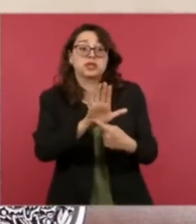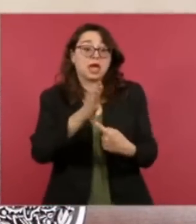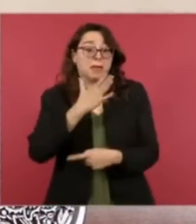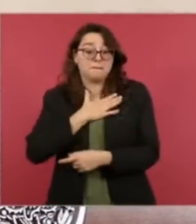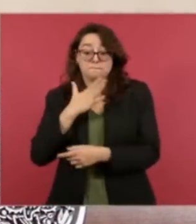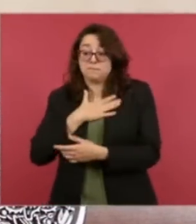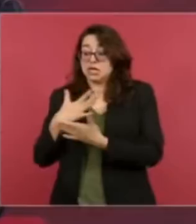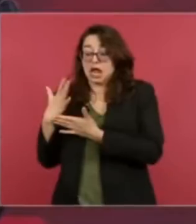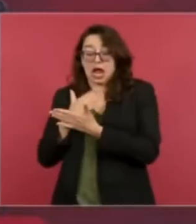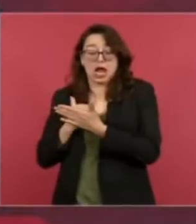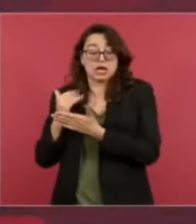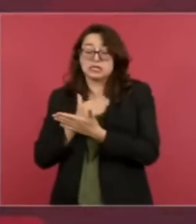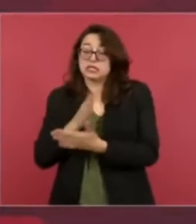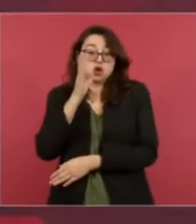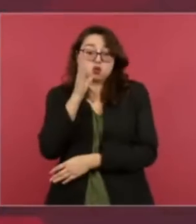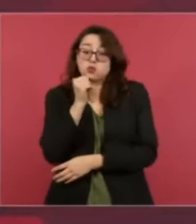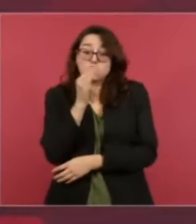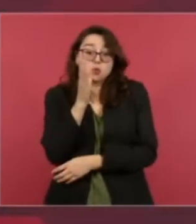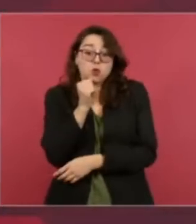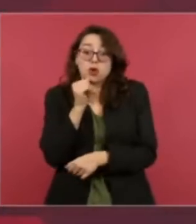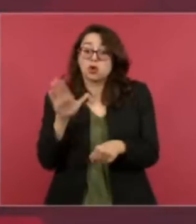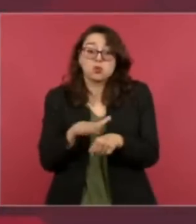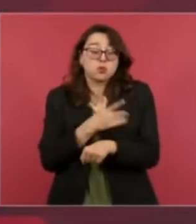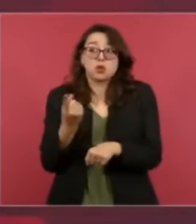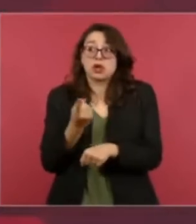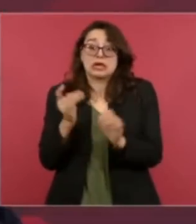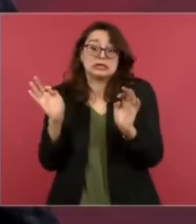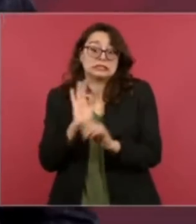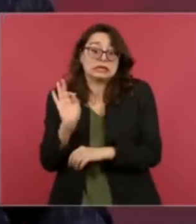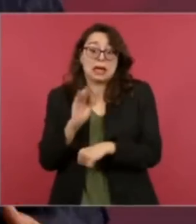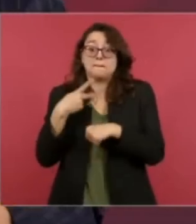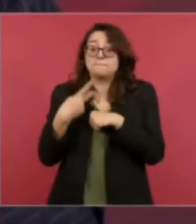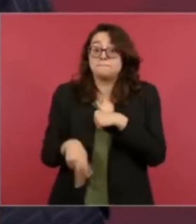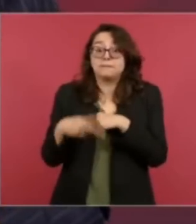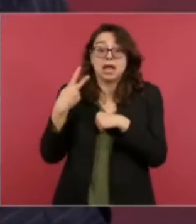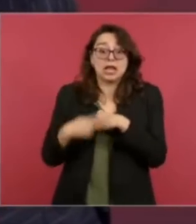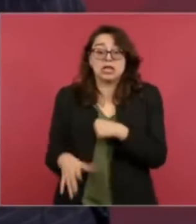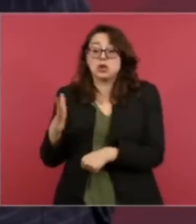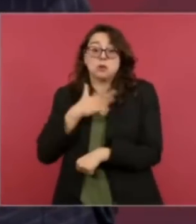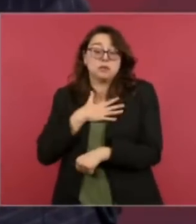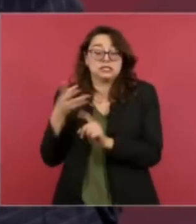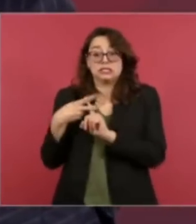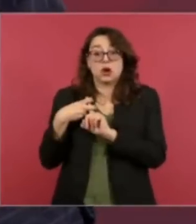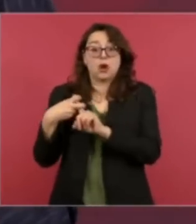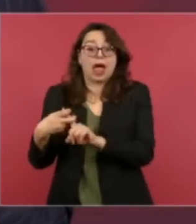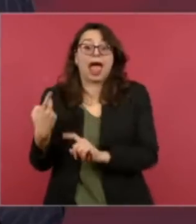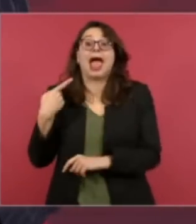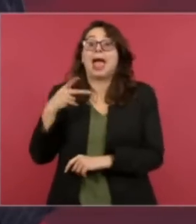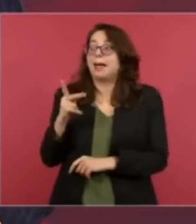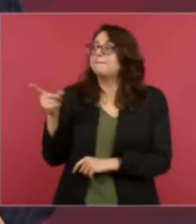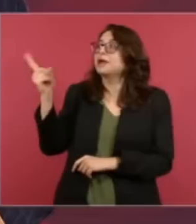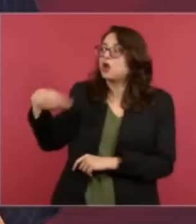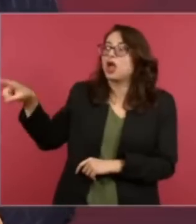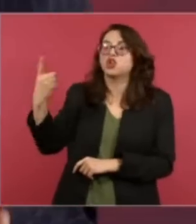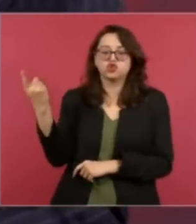Pero ellos sí aplican, ¿no? A los ingenieros militares. Claro.